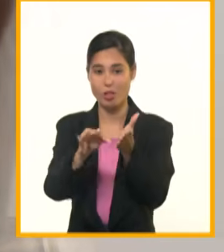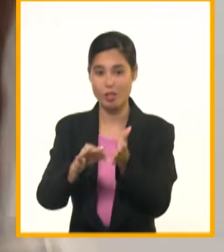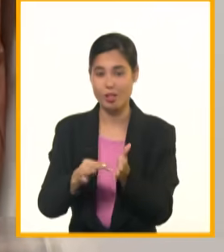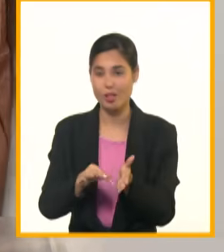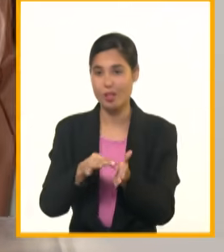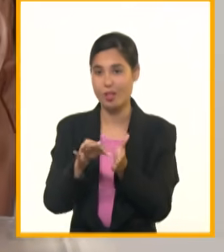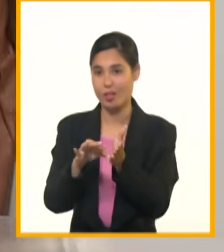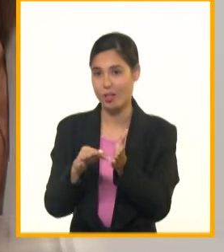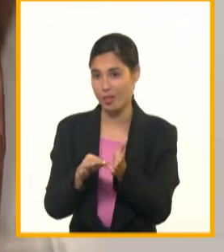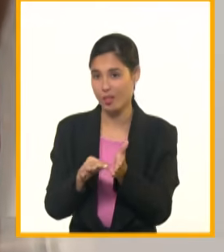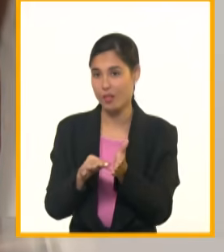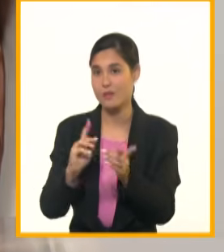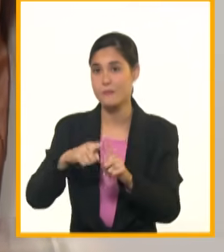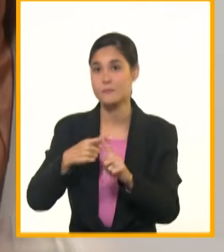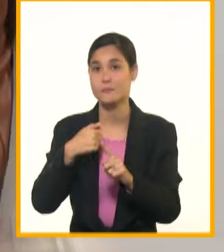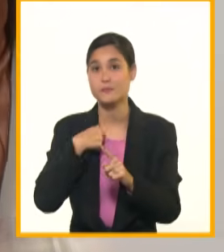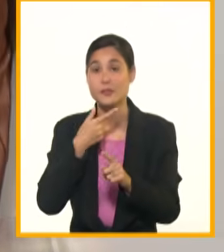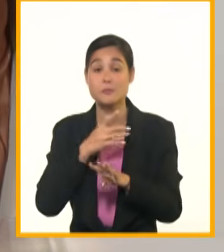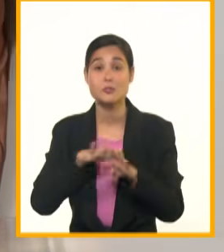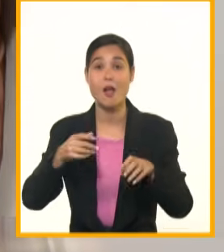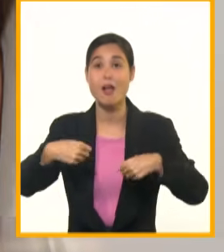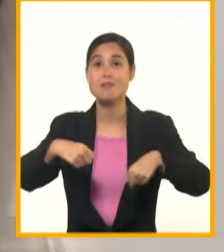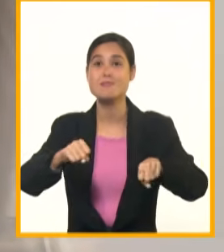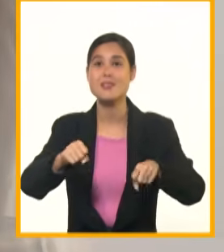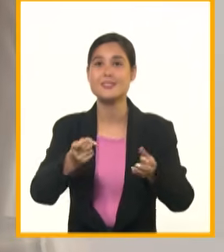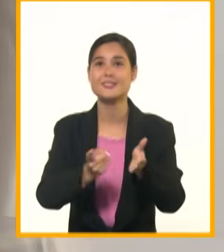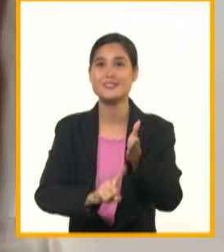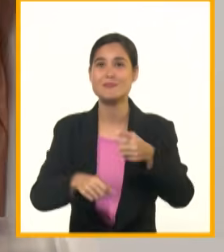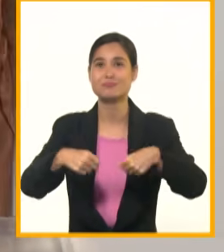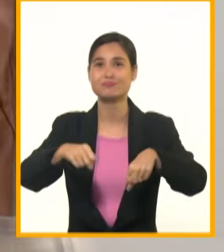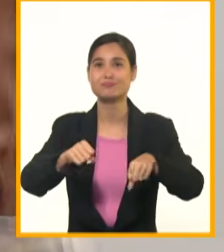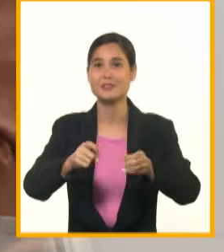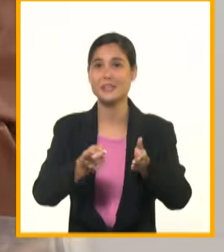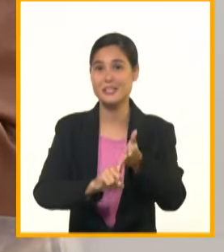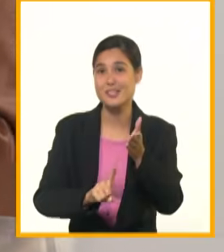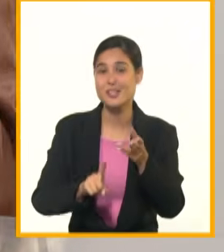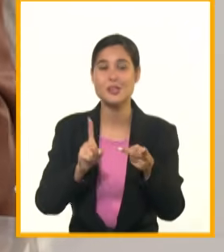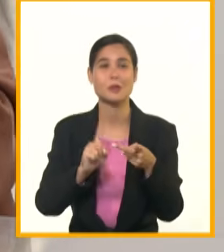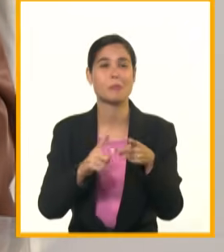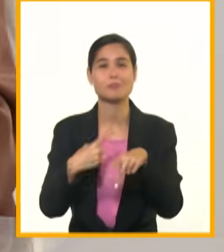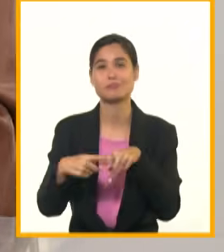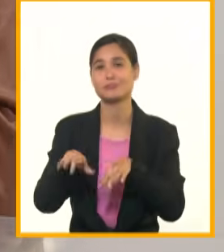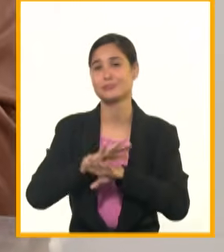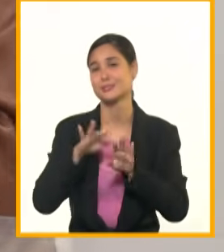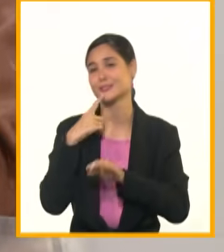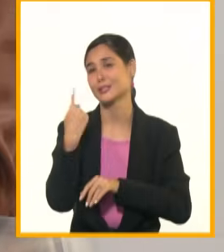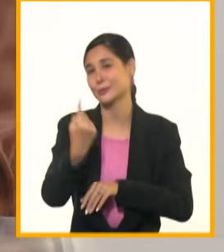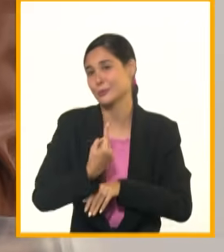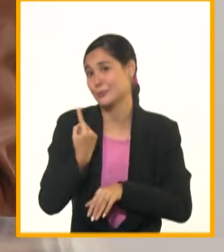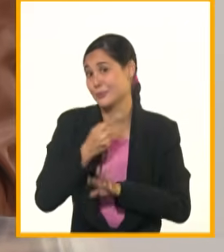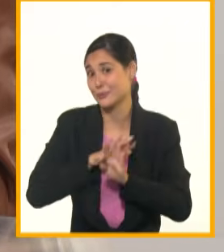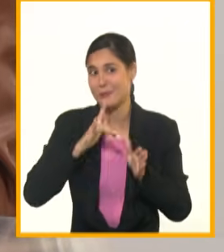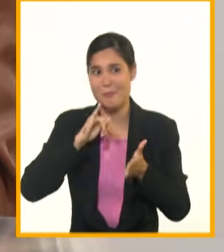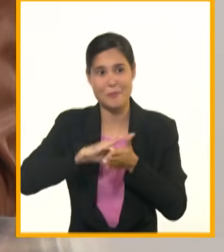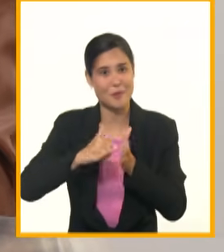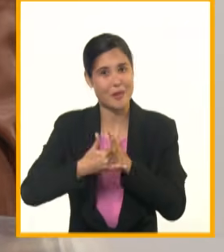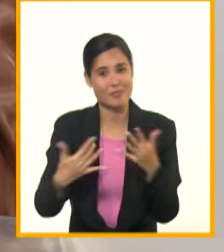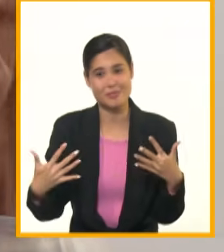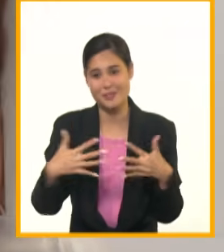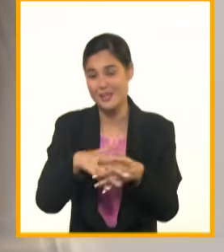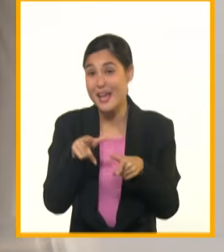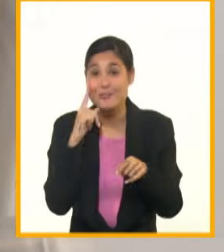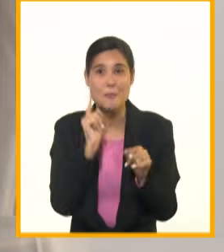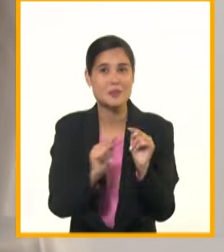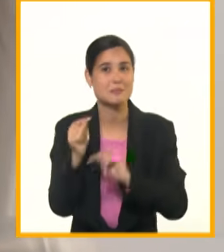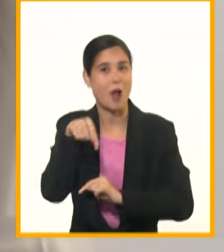a comenzar a ensamblar triciclos eléctricos para carga, para pasaje. Durante este año esa es una prioridad con la industria, y